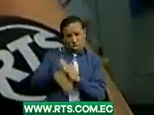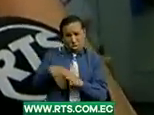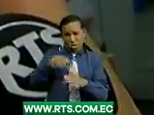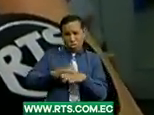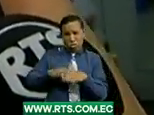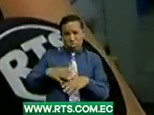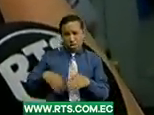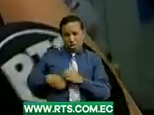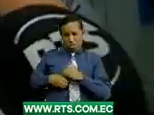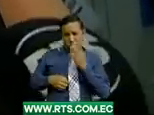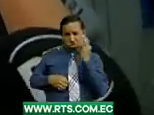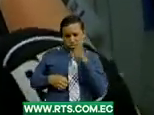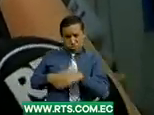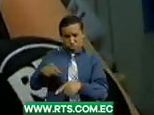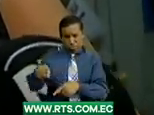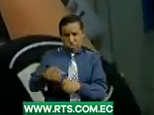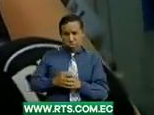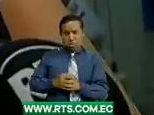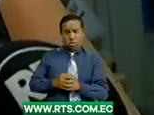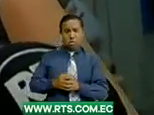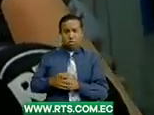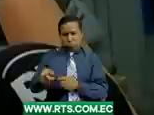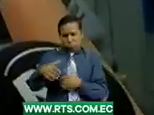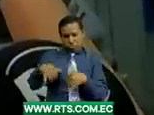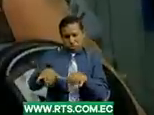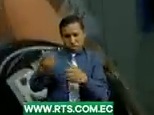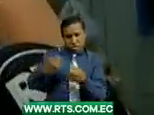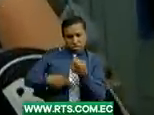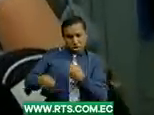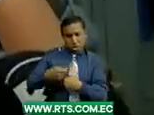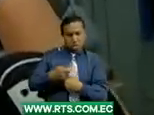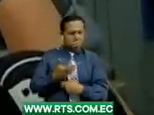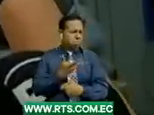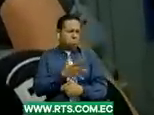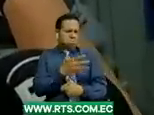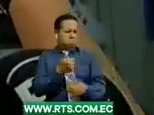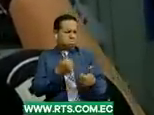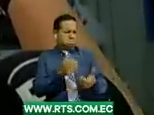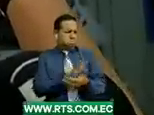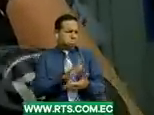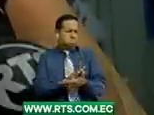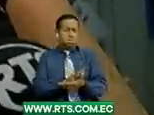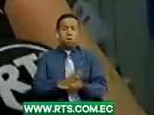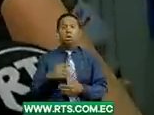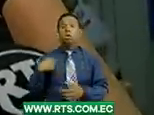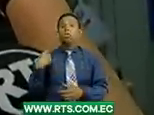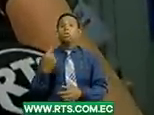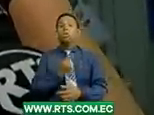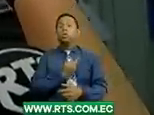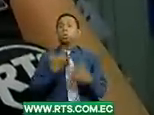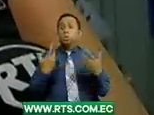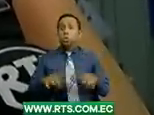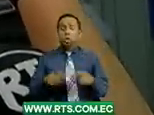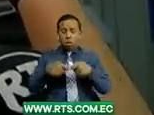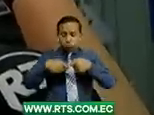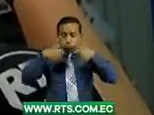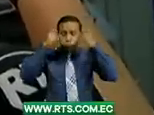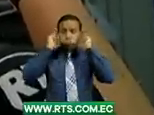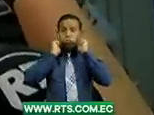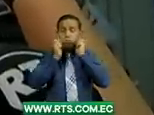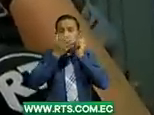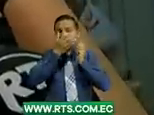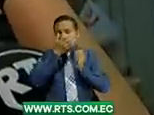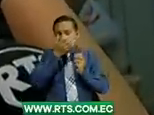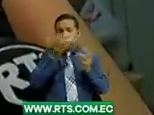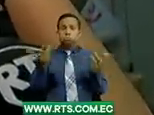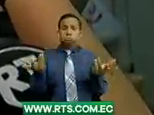Aquí. ¿Sigue vendiendo? Ya que con mascarilla, pues. La gente hay que para costumbres y ahí